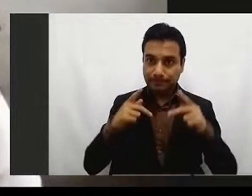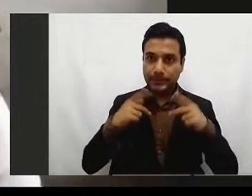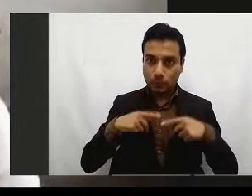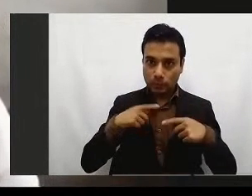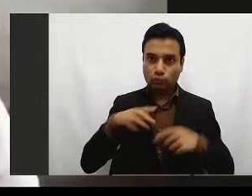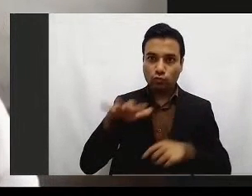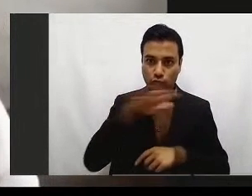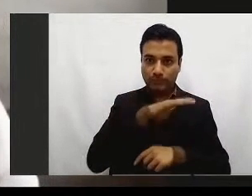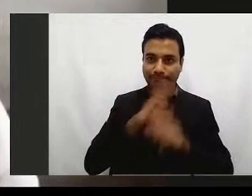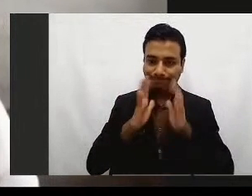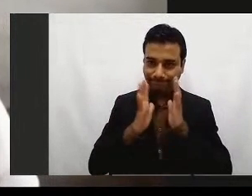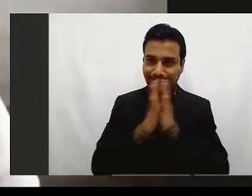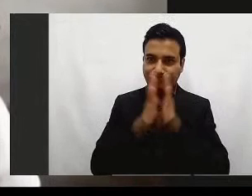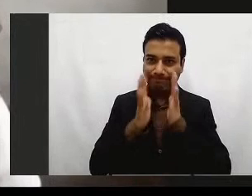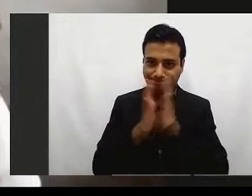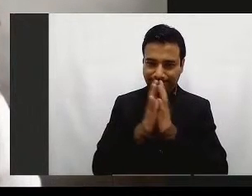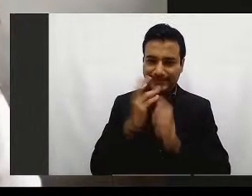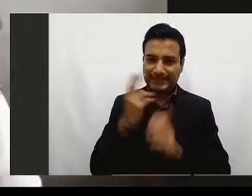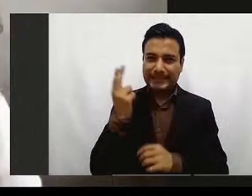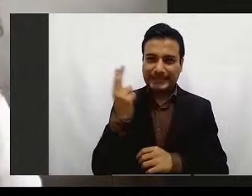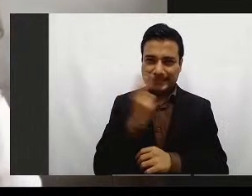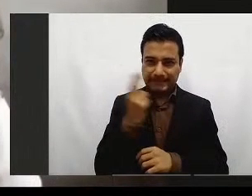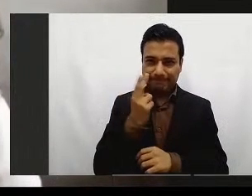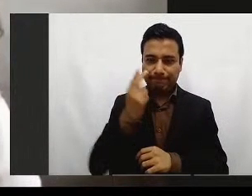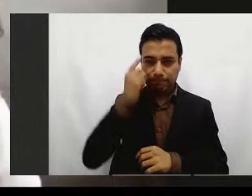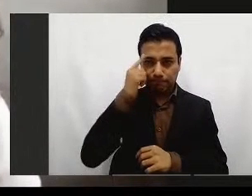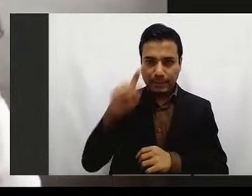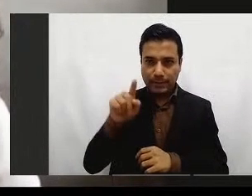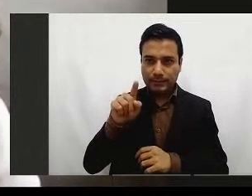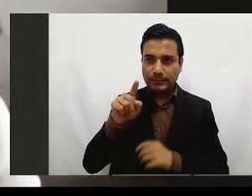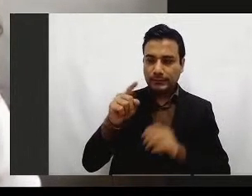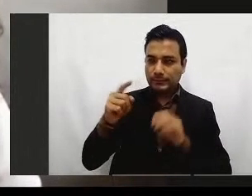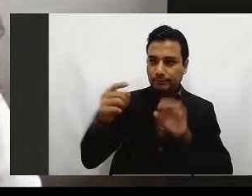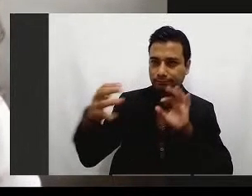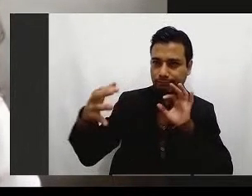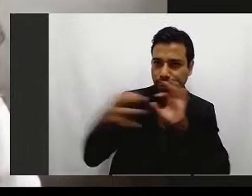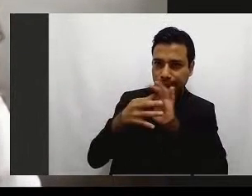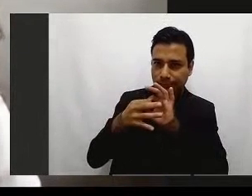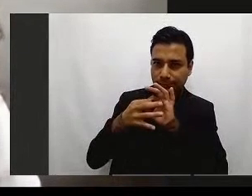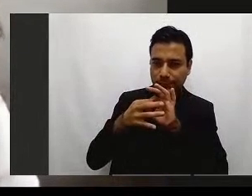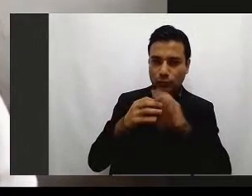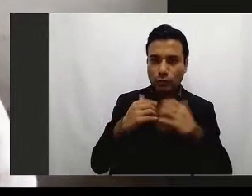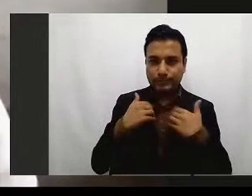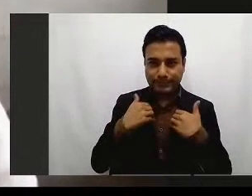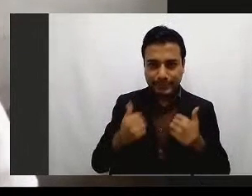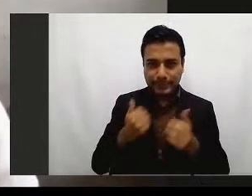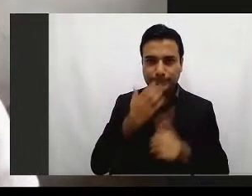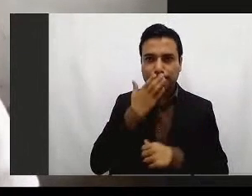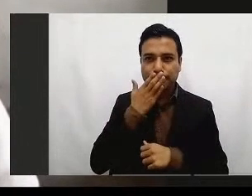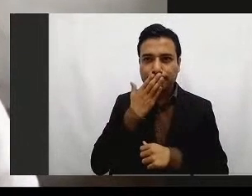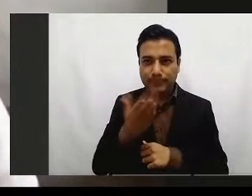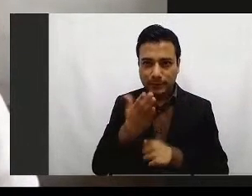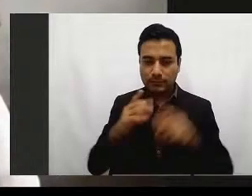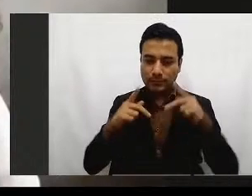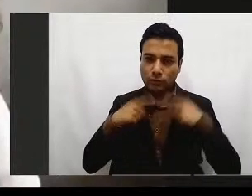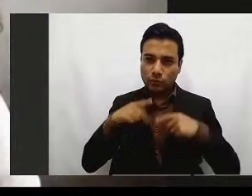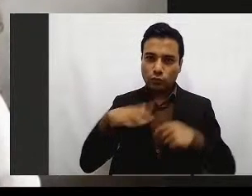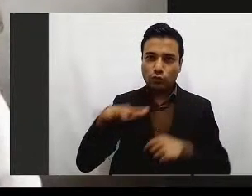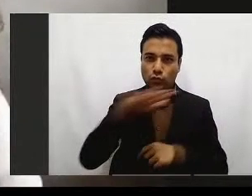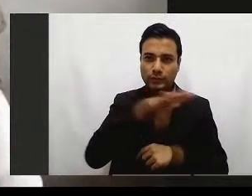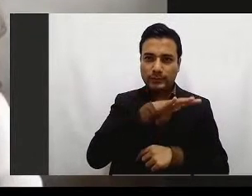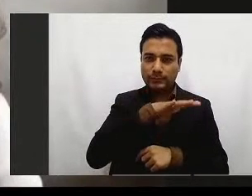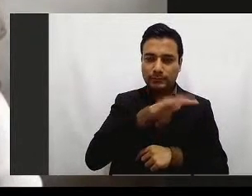para poder asegurar la legibilidad, el entendimiento y el involucramiento de la ciudadanía en la política pública que rige sus